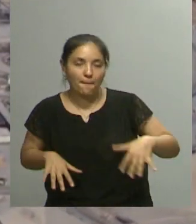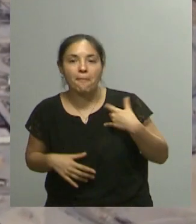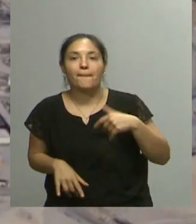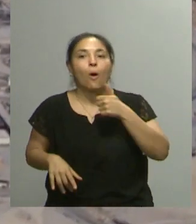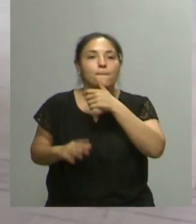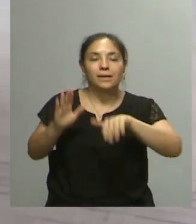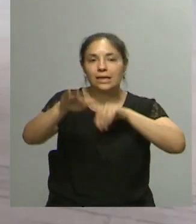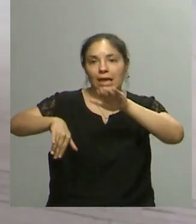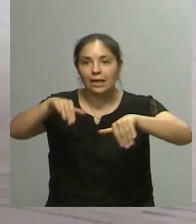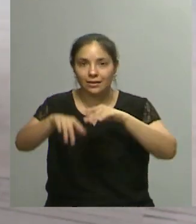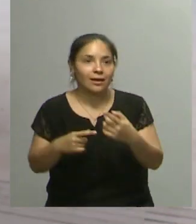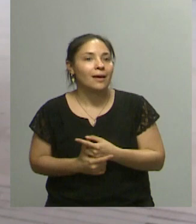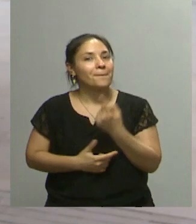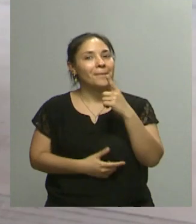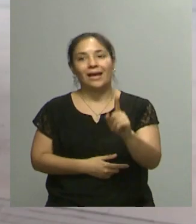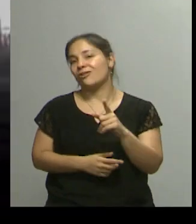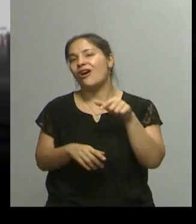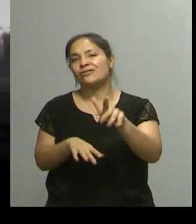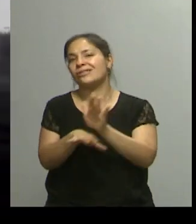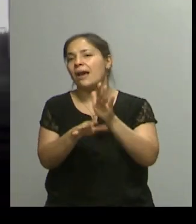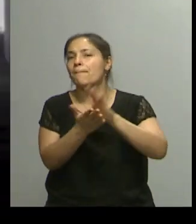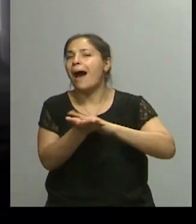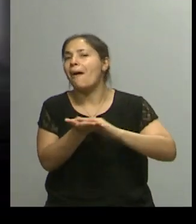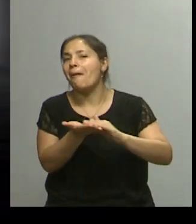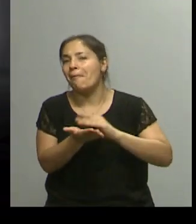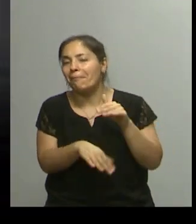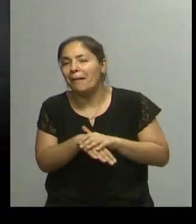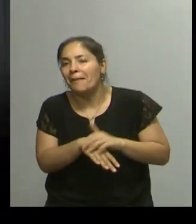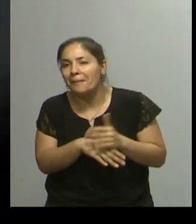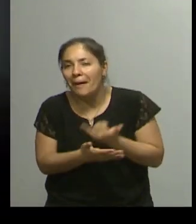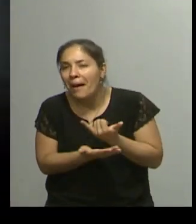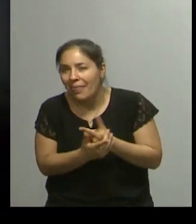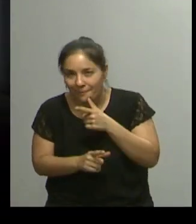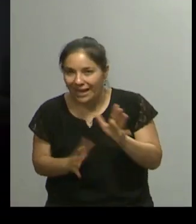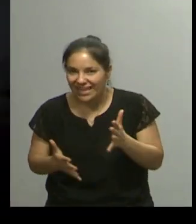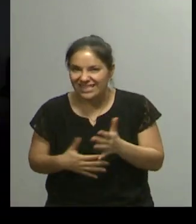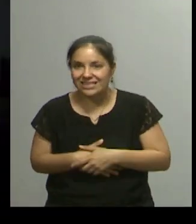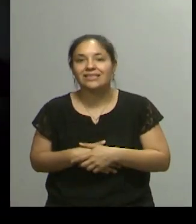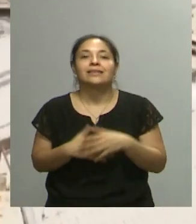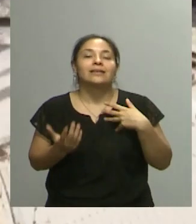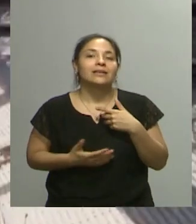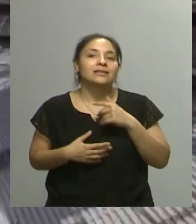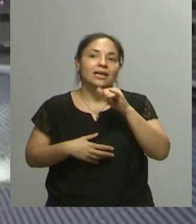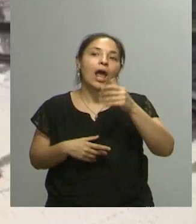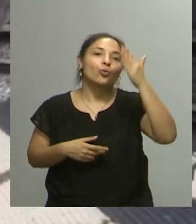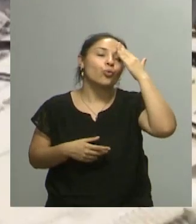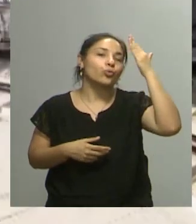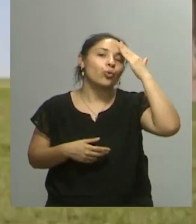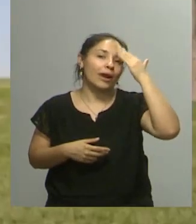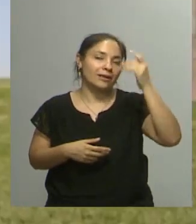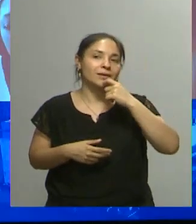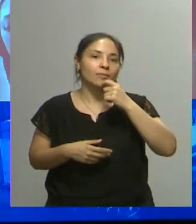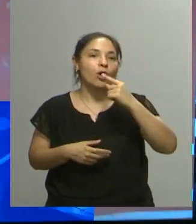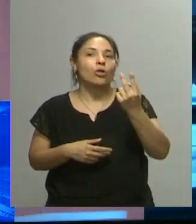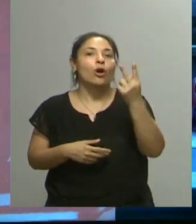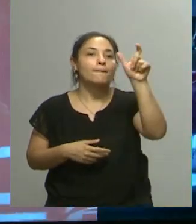pero es la nada misma en comparación con otras cosas, hay con los que cuestiones viven ahí. relacionadas con qué sé yo, cosas bien culturales, como que dicen, no, bueno, en Qatar no está bien visto que dos personas se